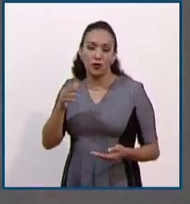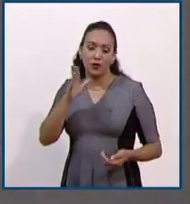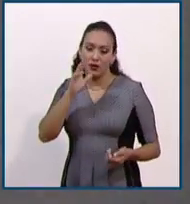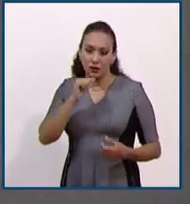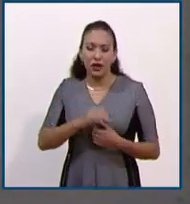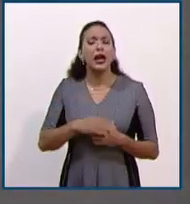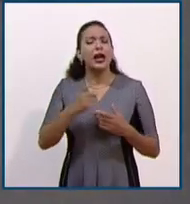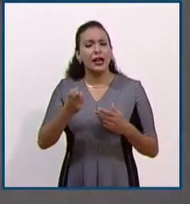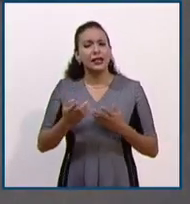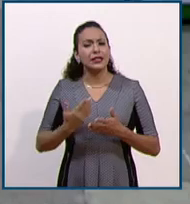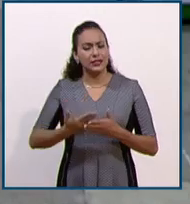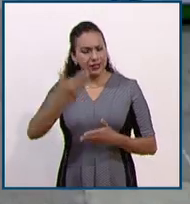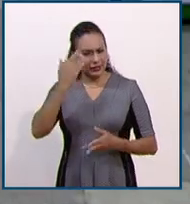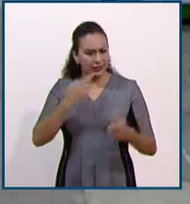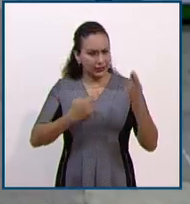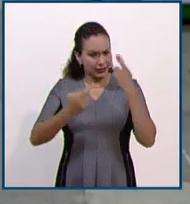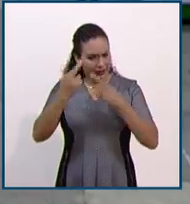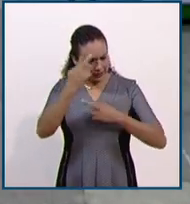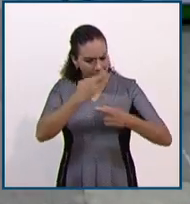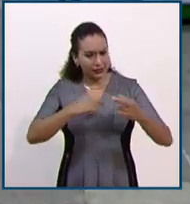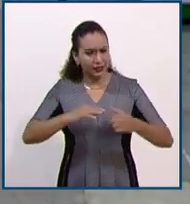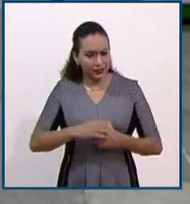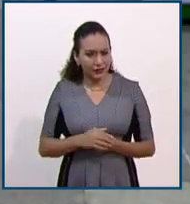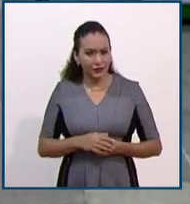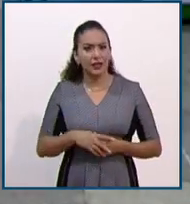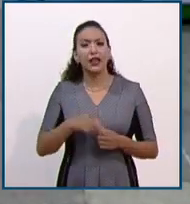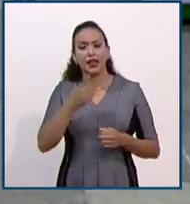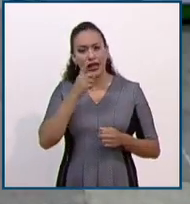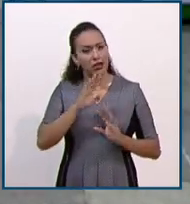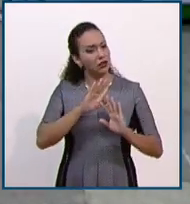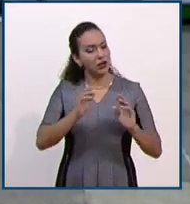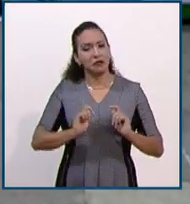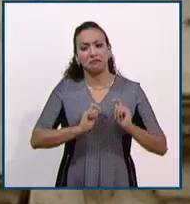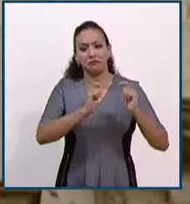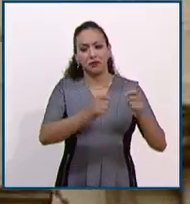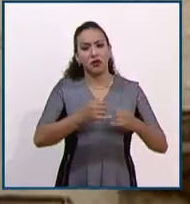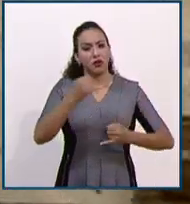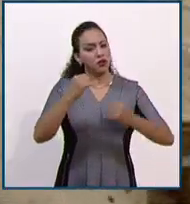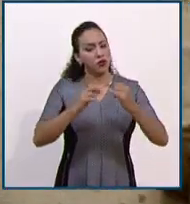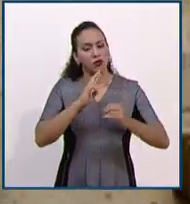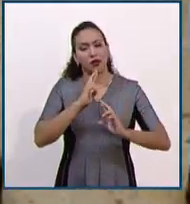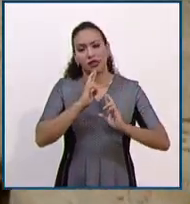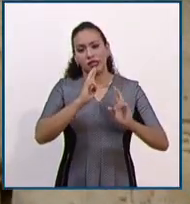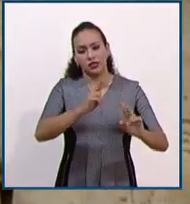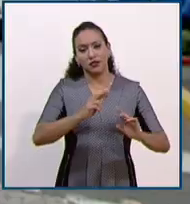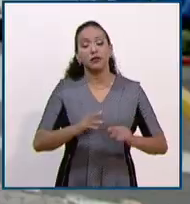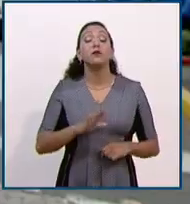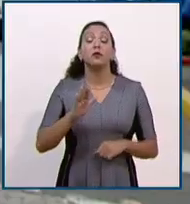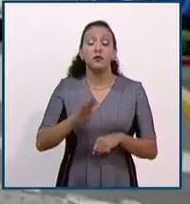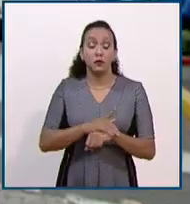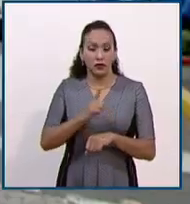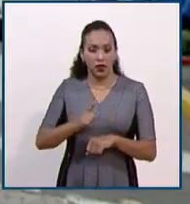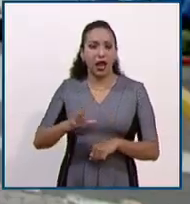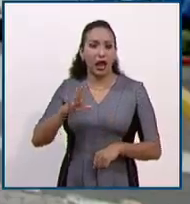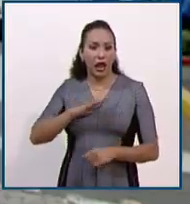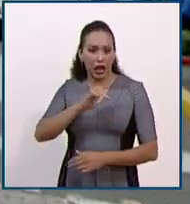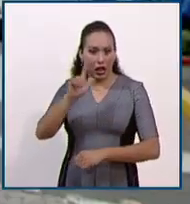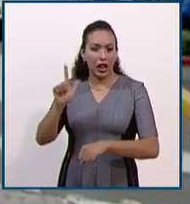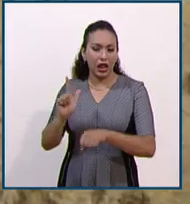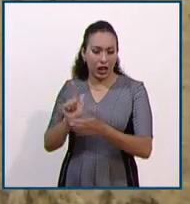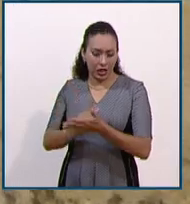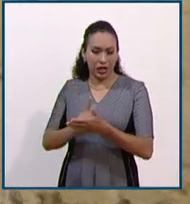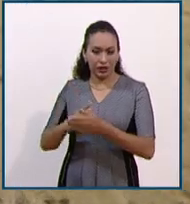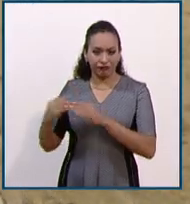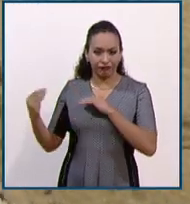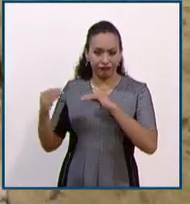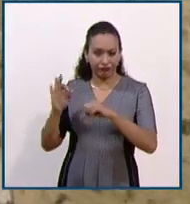Corte, resolución que constituyó jurisprudencia. Como lo establece la Ley de Amparo, el Congreso de Jalisco fue